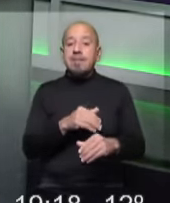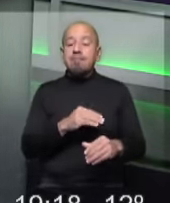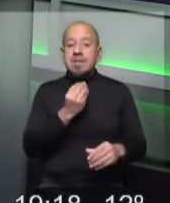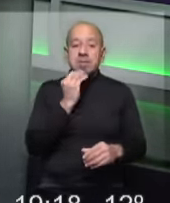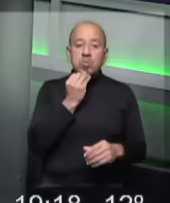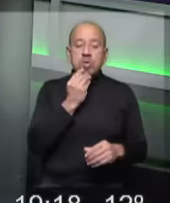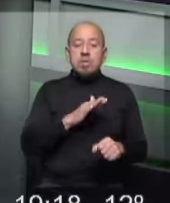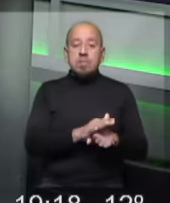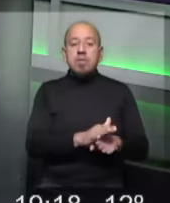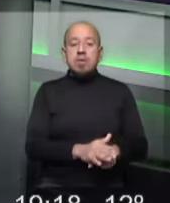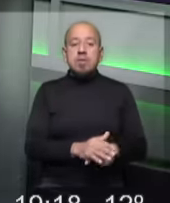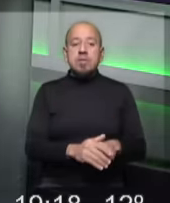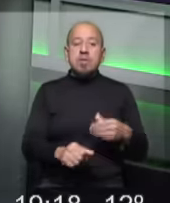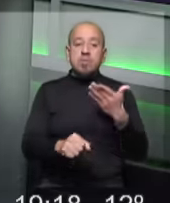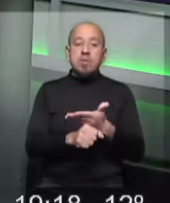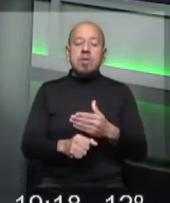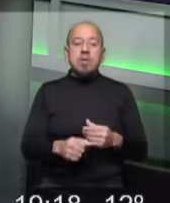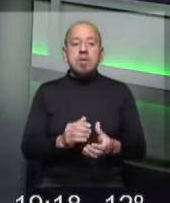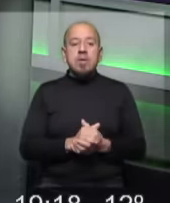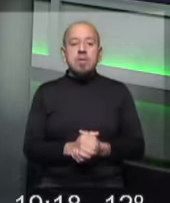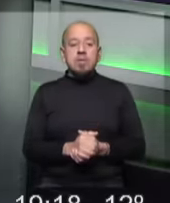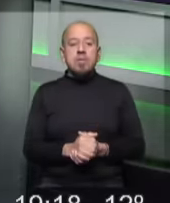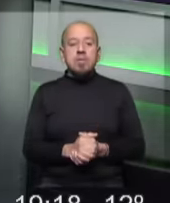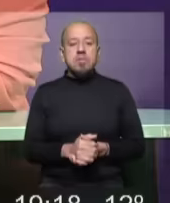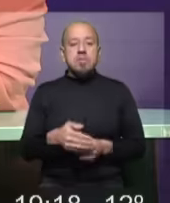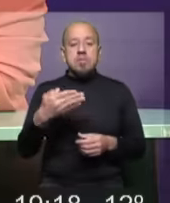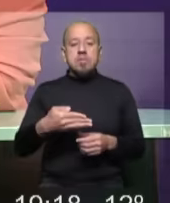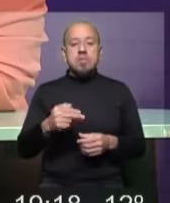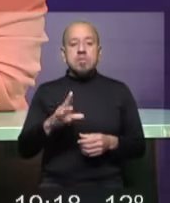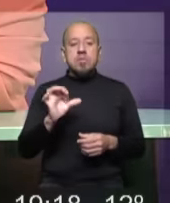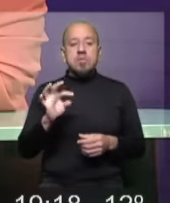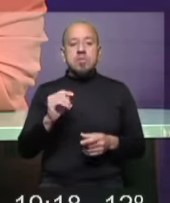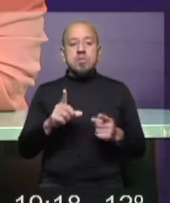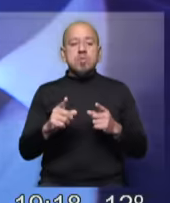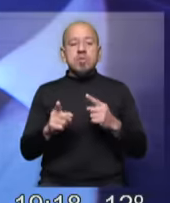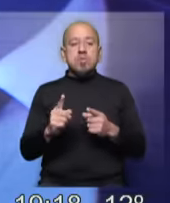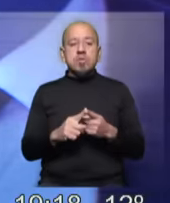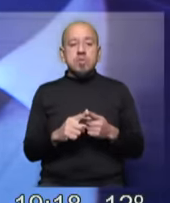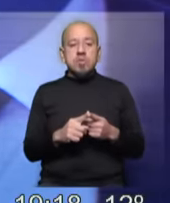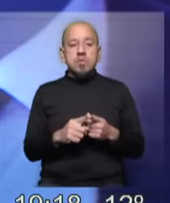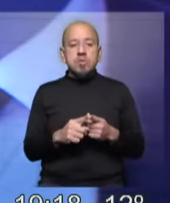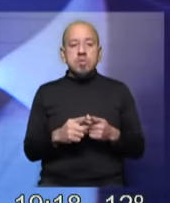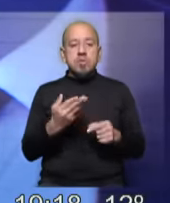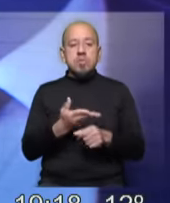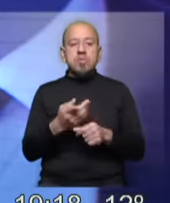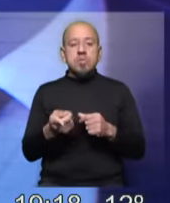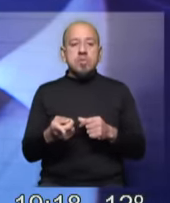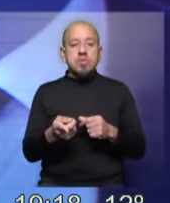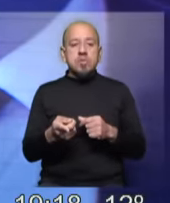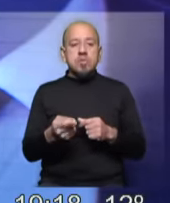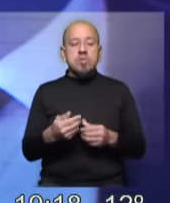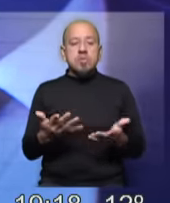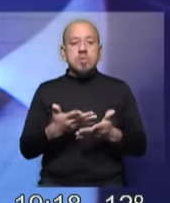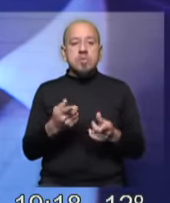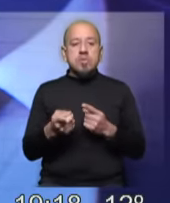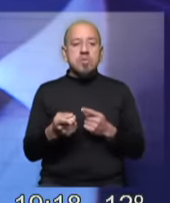esa información, no solicitarse los mensajes. ¿Y qué es lo que sugiere Bustillo, además de que no se los den desde Cancillería? Bueno, lo que pide es, en un audio que vamos a escuchar